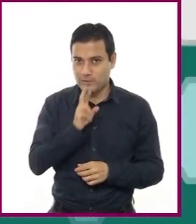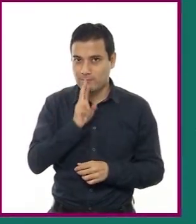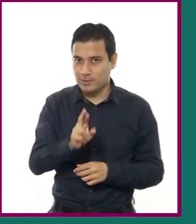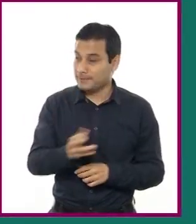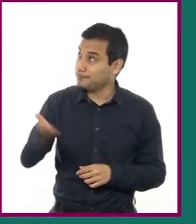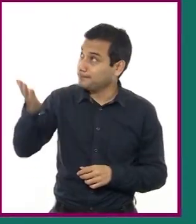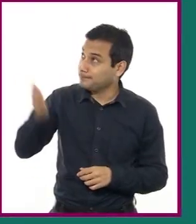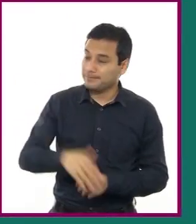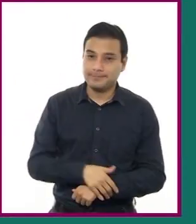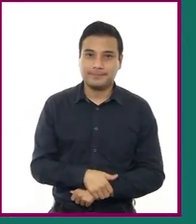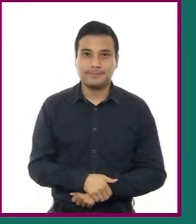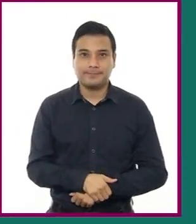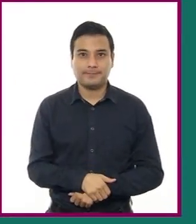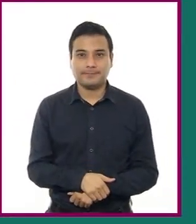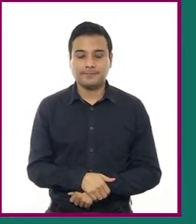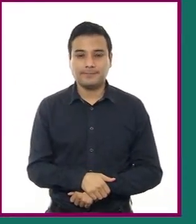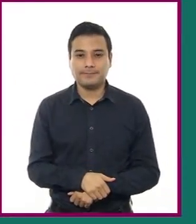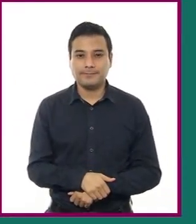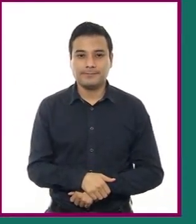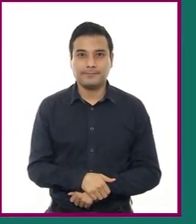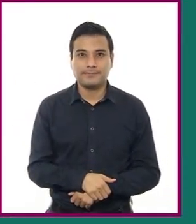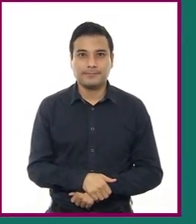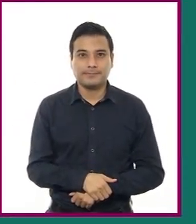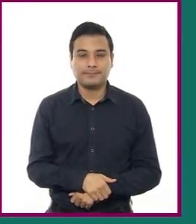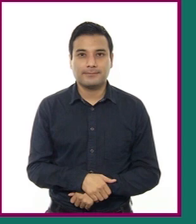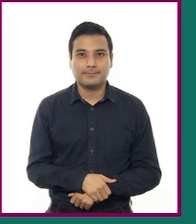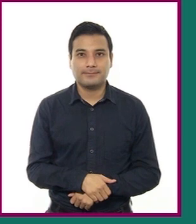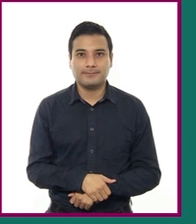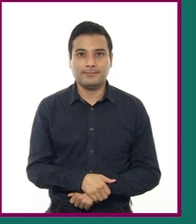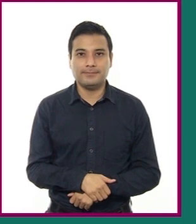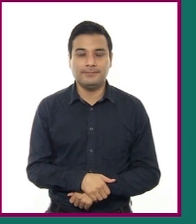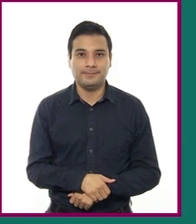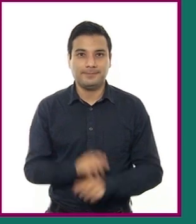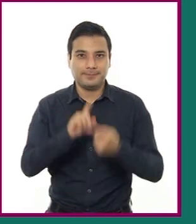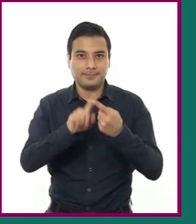contéstenlas. 1. ¿Qué es un arcoíris?